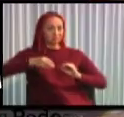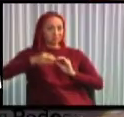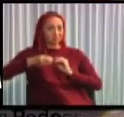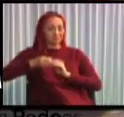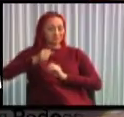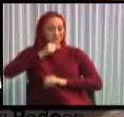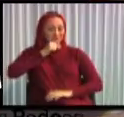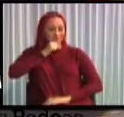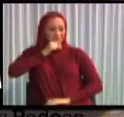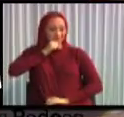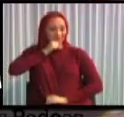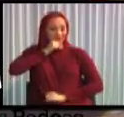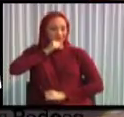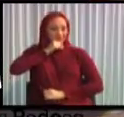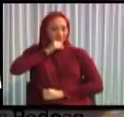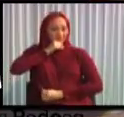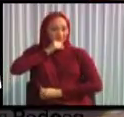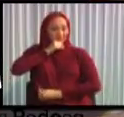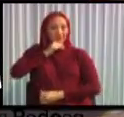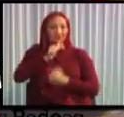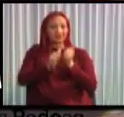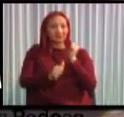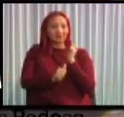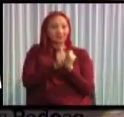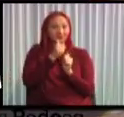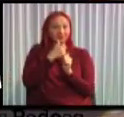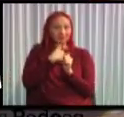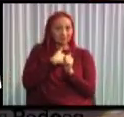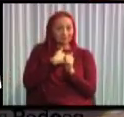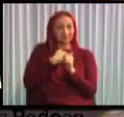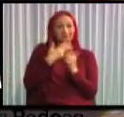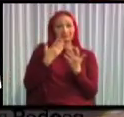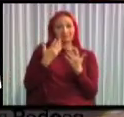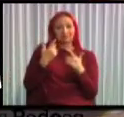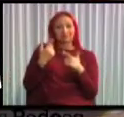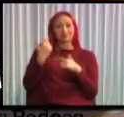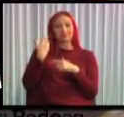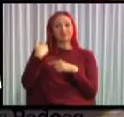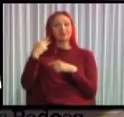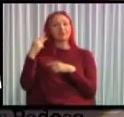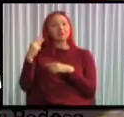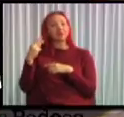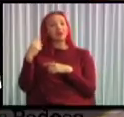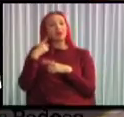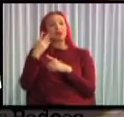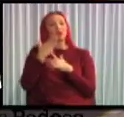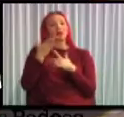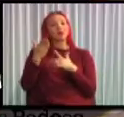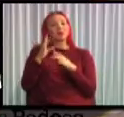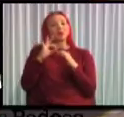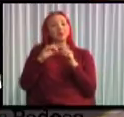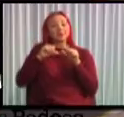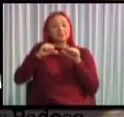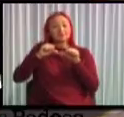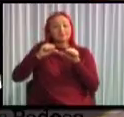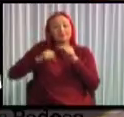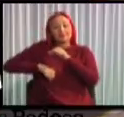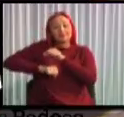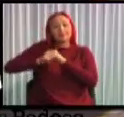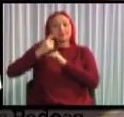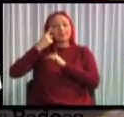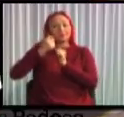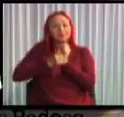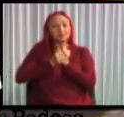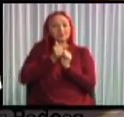longevos, la mayoría muere de Alzheimer. Yo creo que es uno de los factores que incidió, porque sí, la